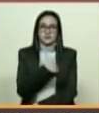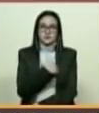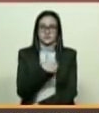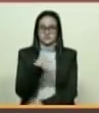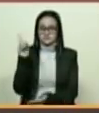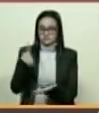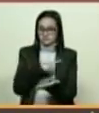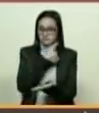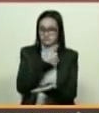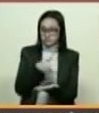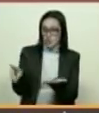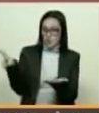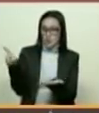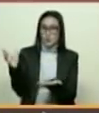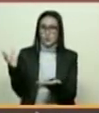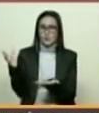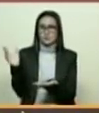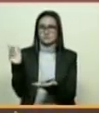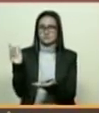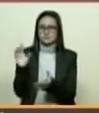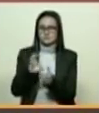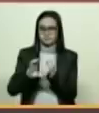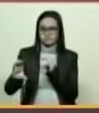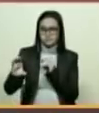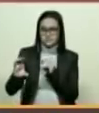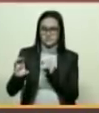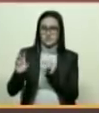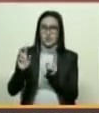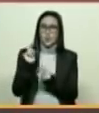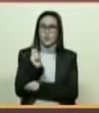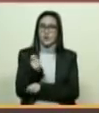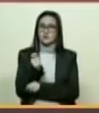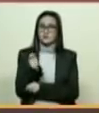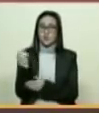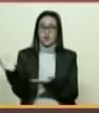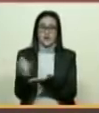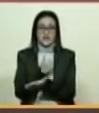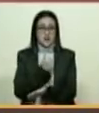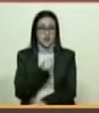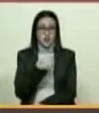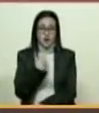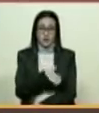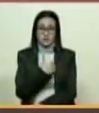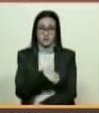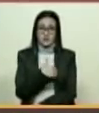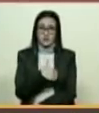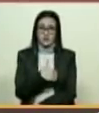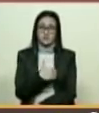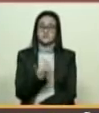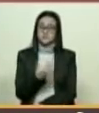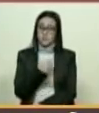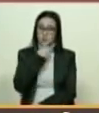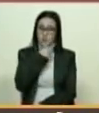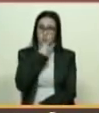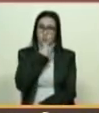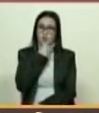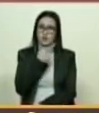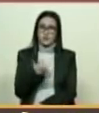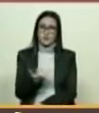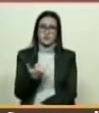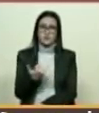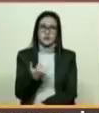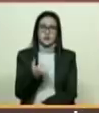de un plumazo la asignación por concepto de jubilación. Nosotros a nuestros abuelos y a